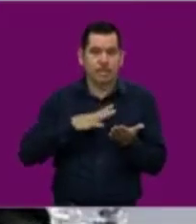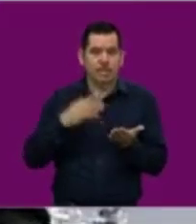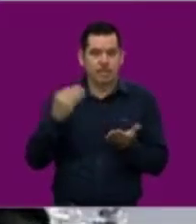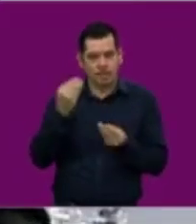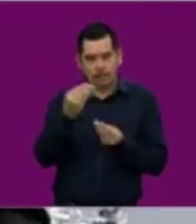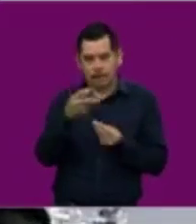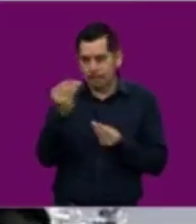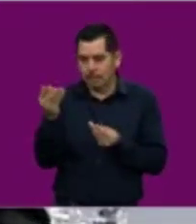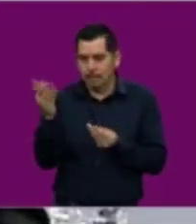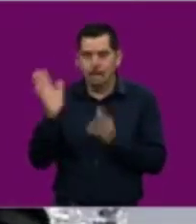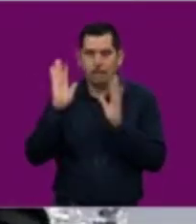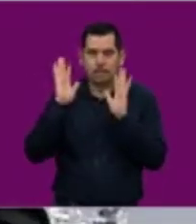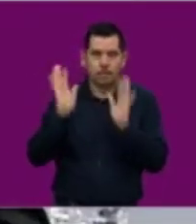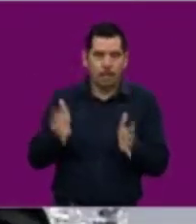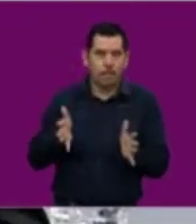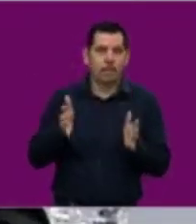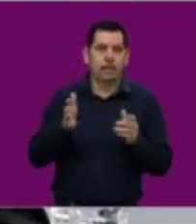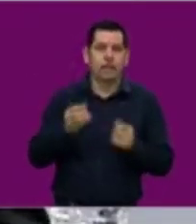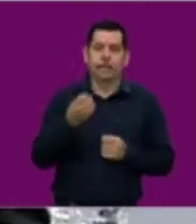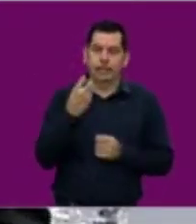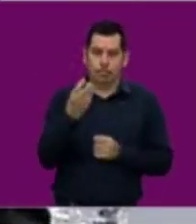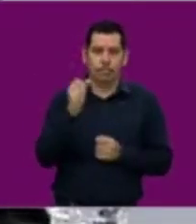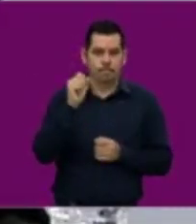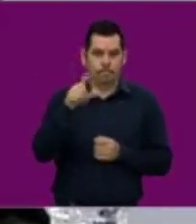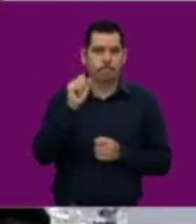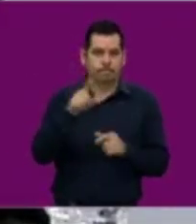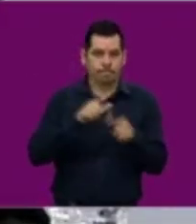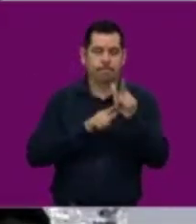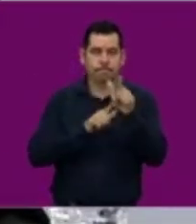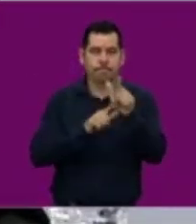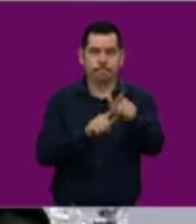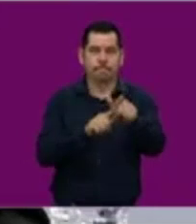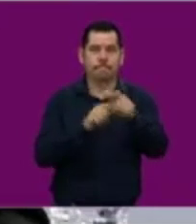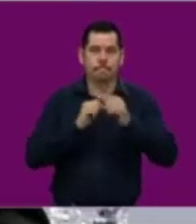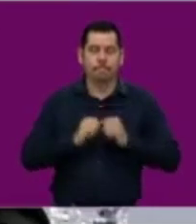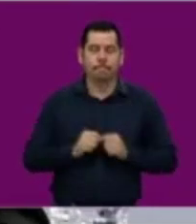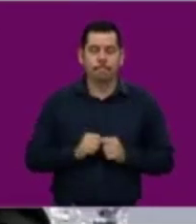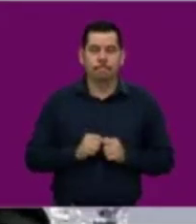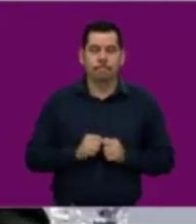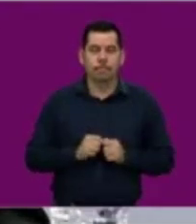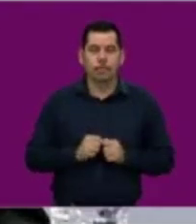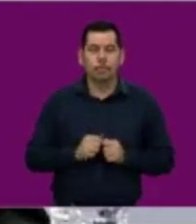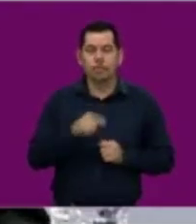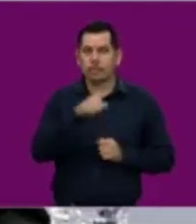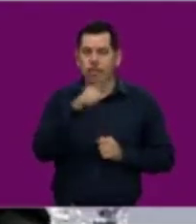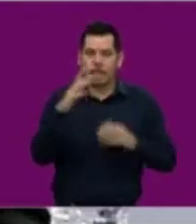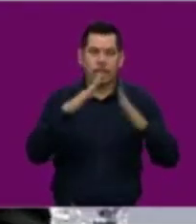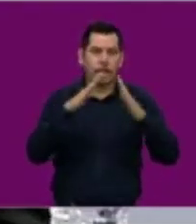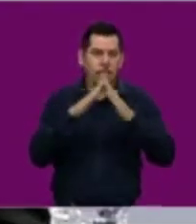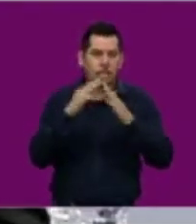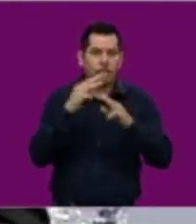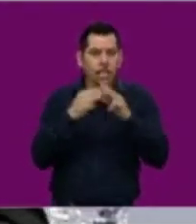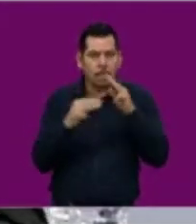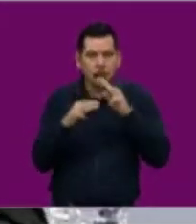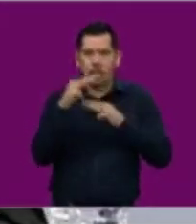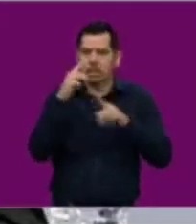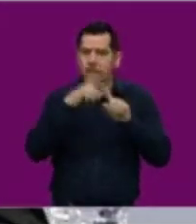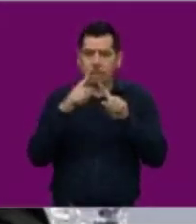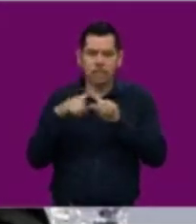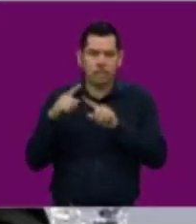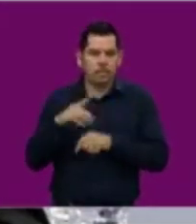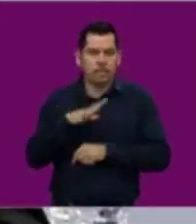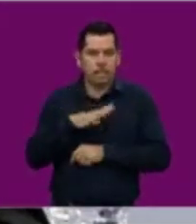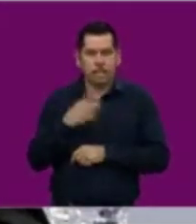y con los materiales didácticos con que se cuente en casa por cuanto al